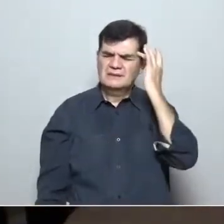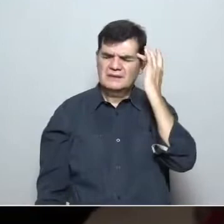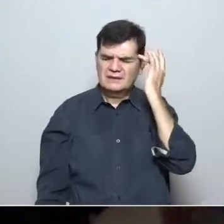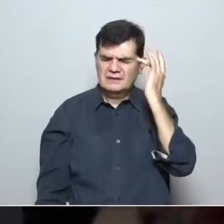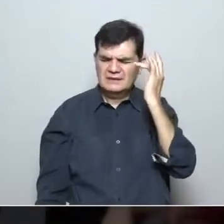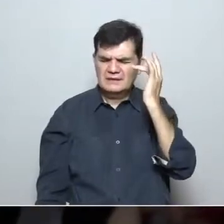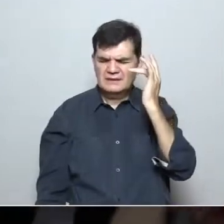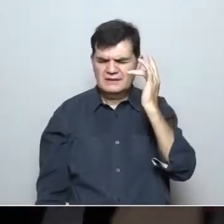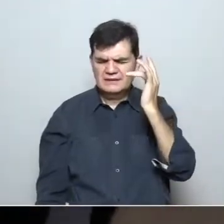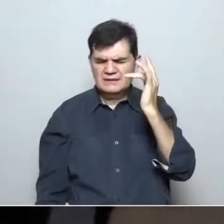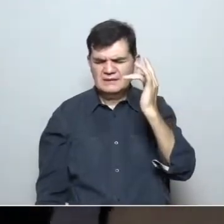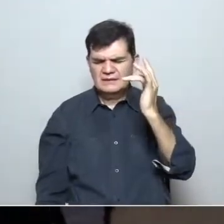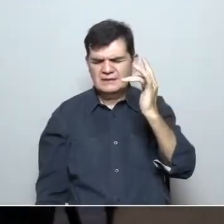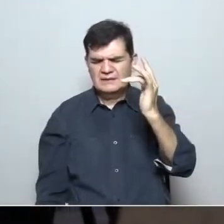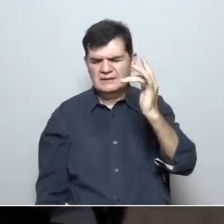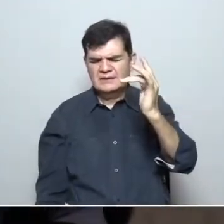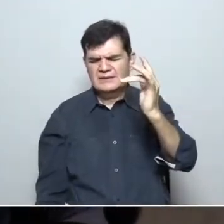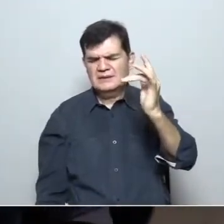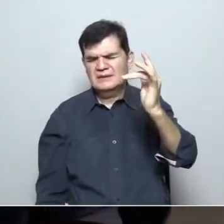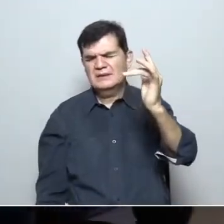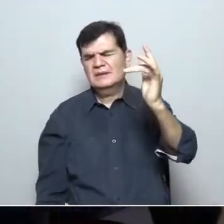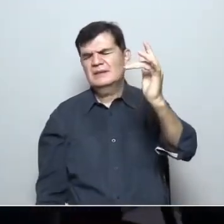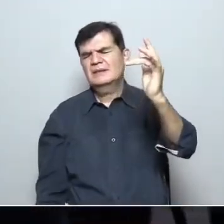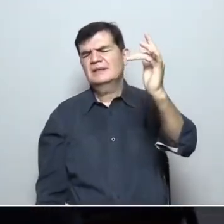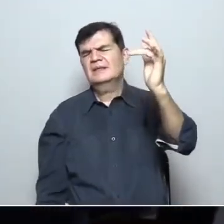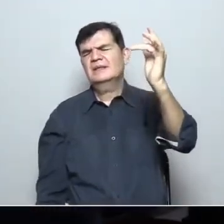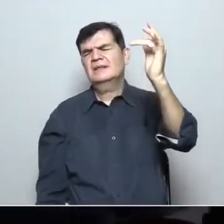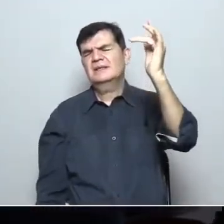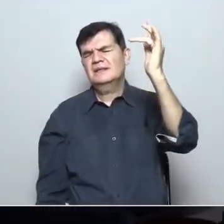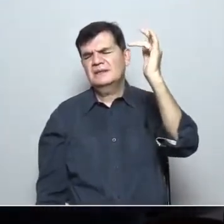Nos vamos preparando, hombres. Le vamos a cantar al Señor.